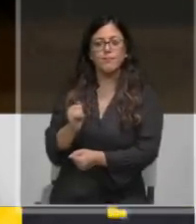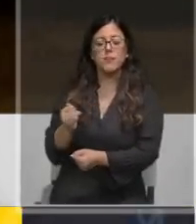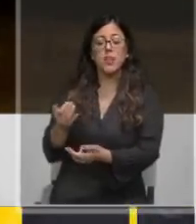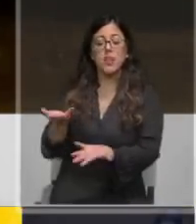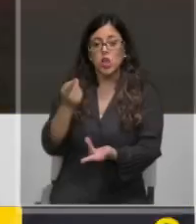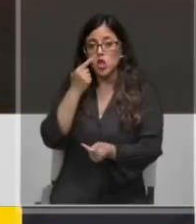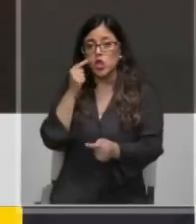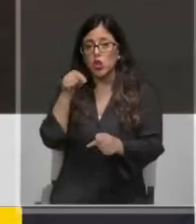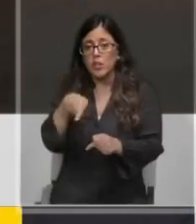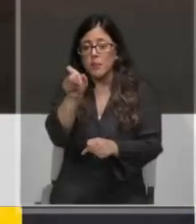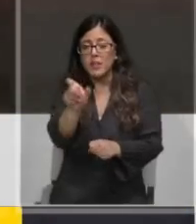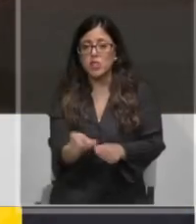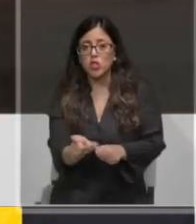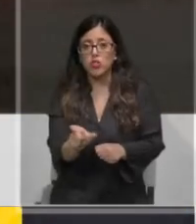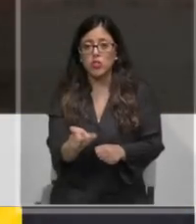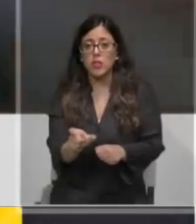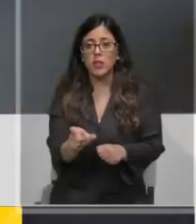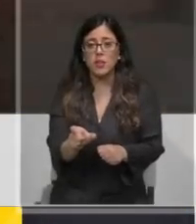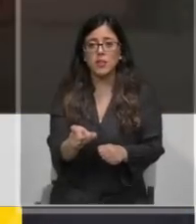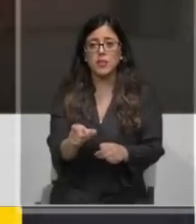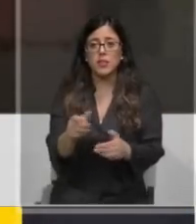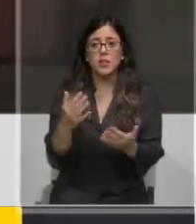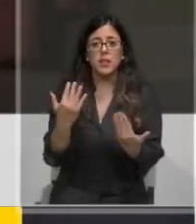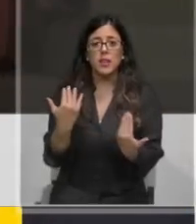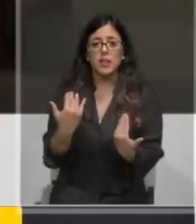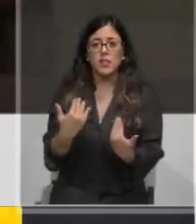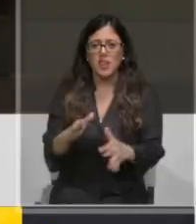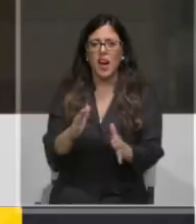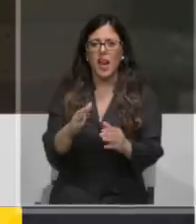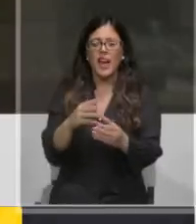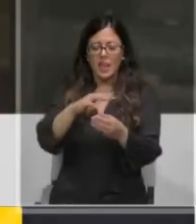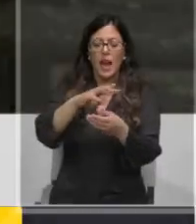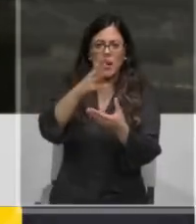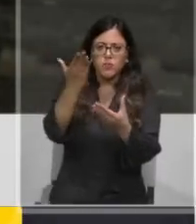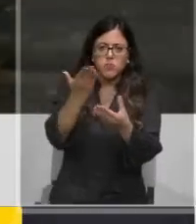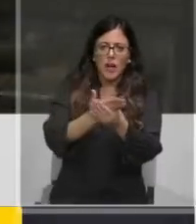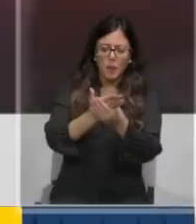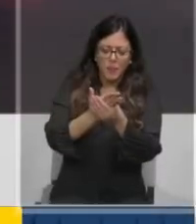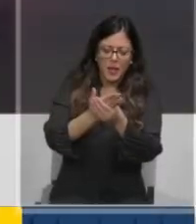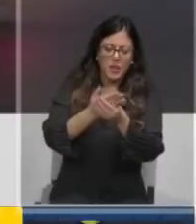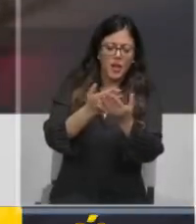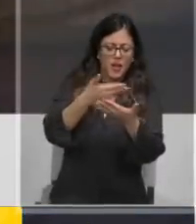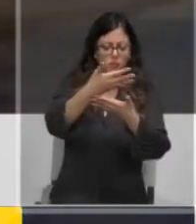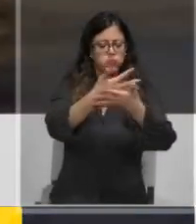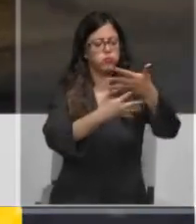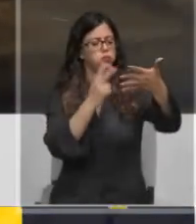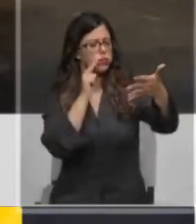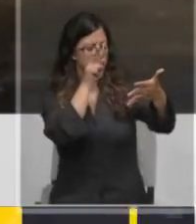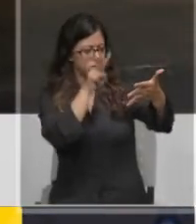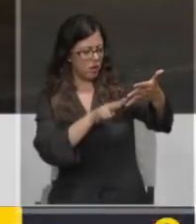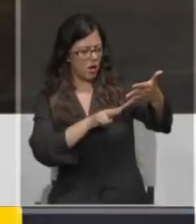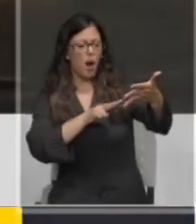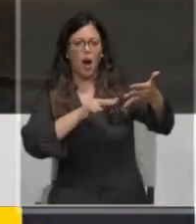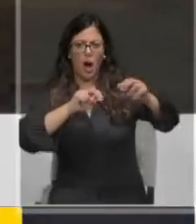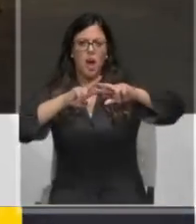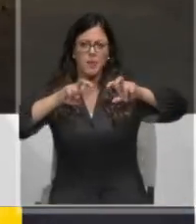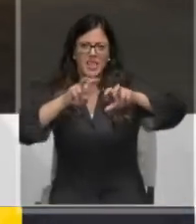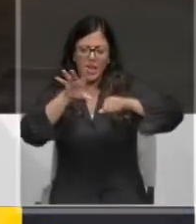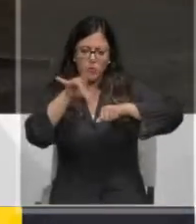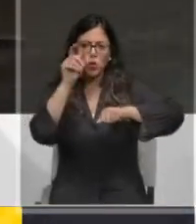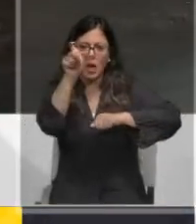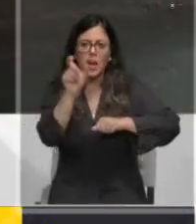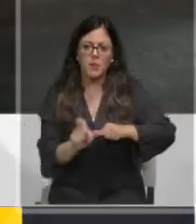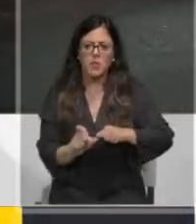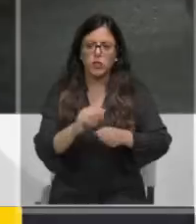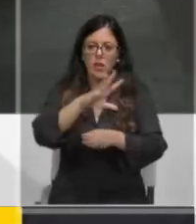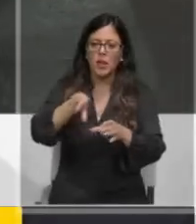este individuo ya estaba en la carpeta investigativa como parte de los sujetos de interés Y por supuesto parte de